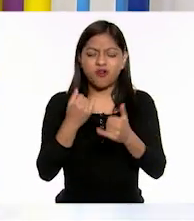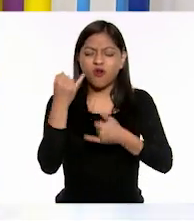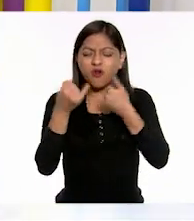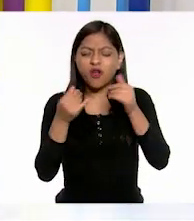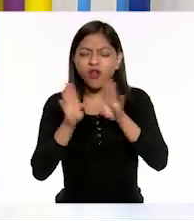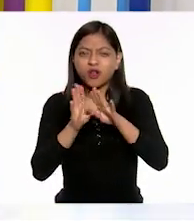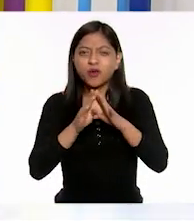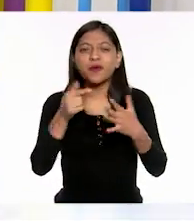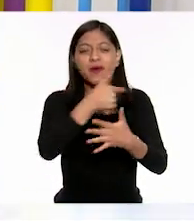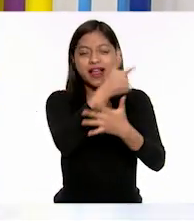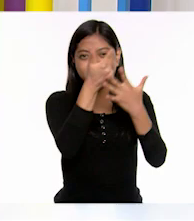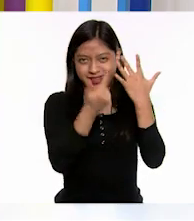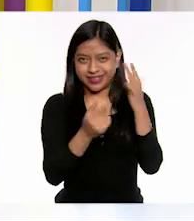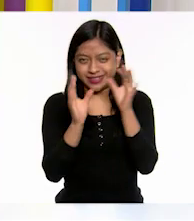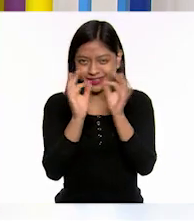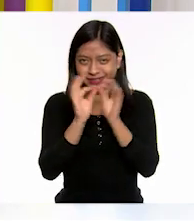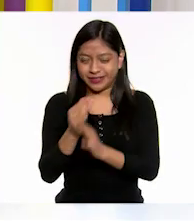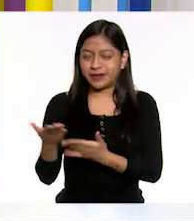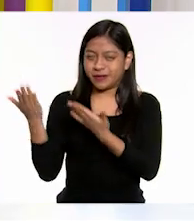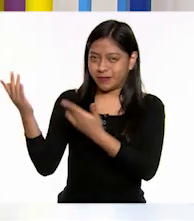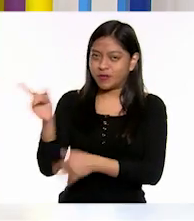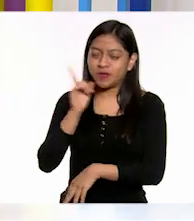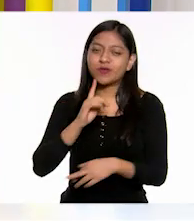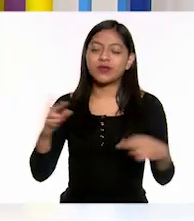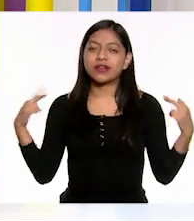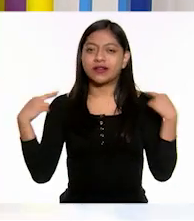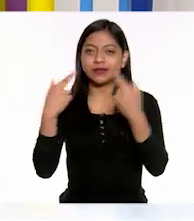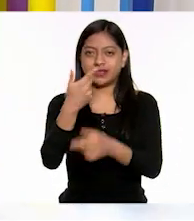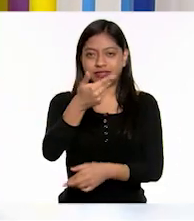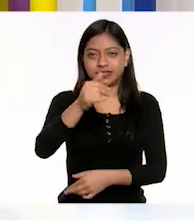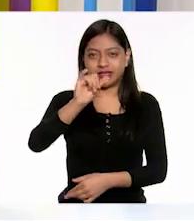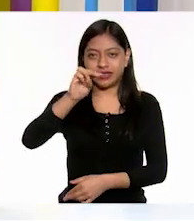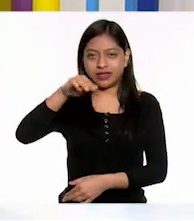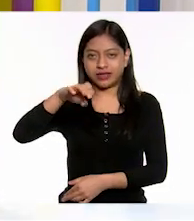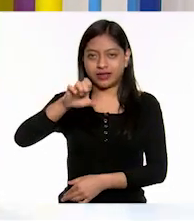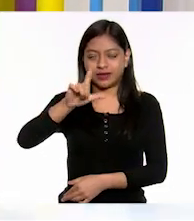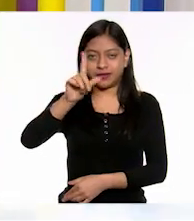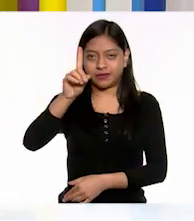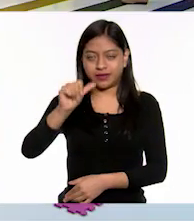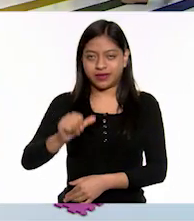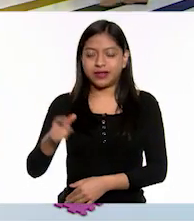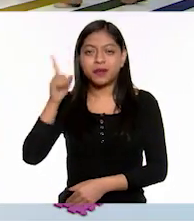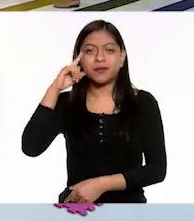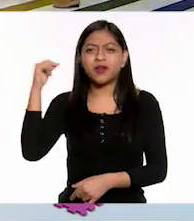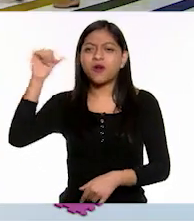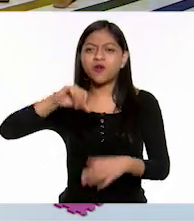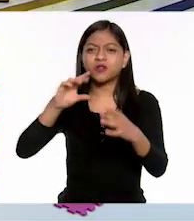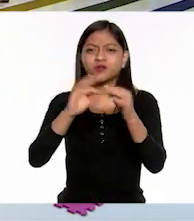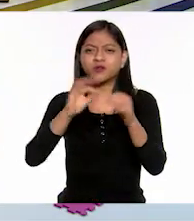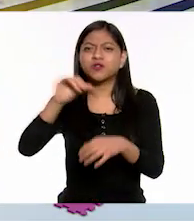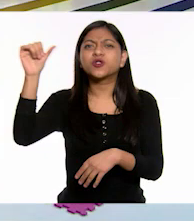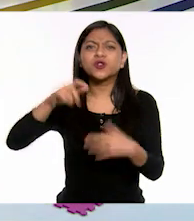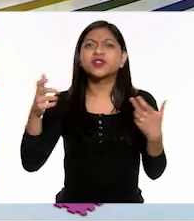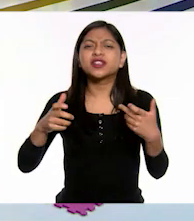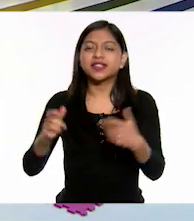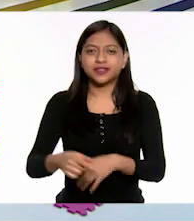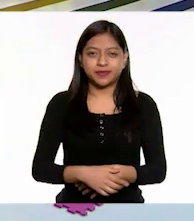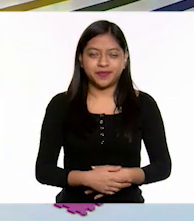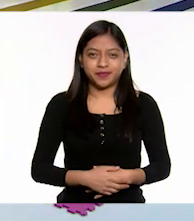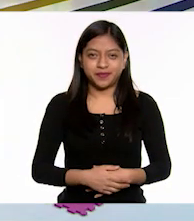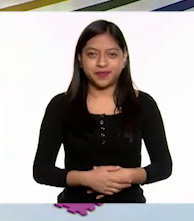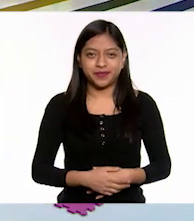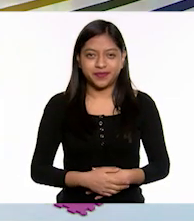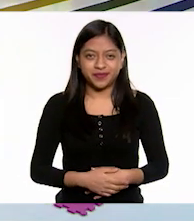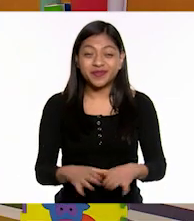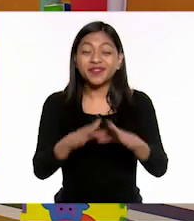así que sin más vamos a pedirle a la maestra imelda que se acerque para que nos platique que que vamos a hacer el día de hoy vamos a hacer el día de hoy eri